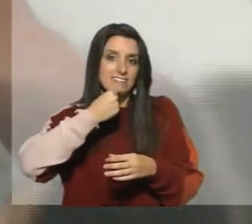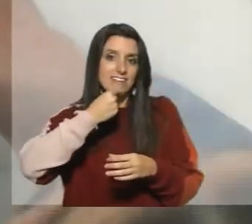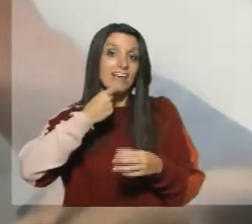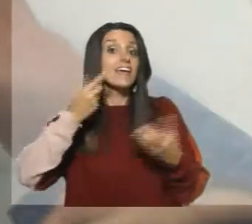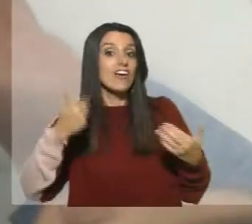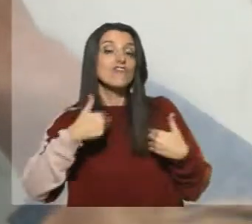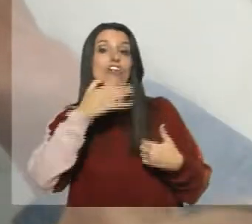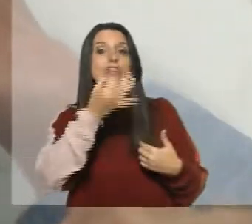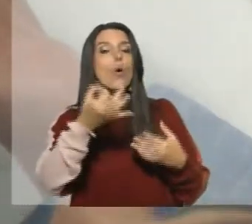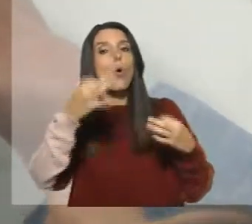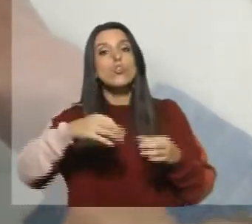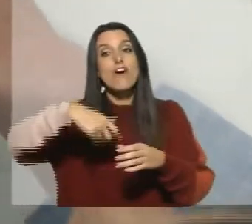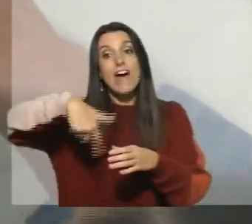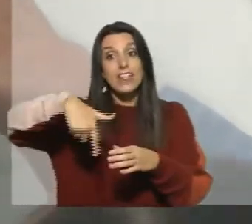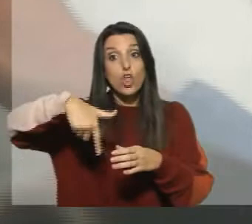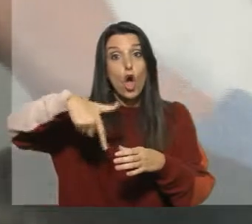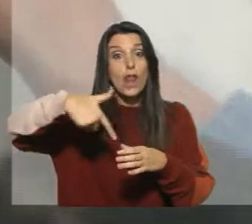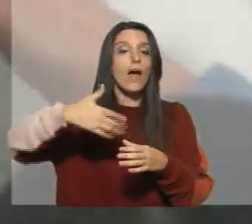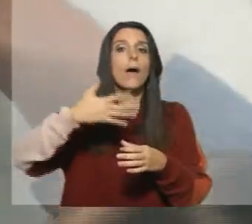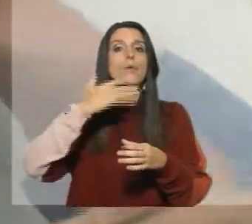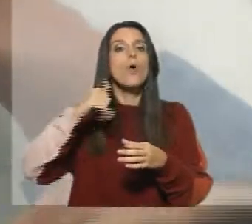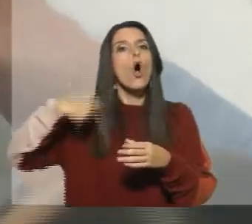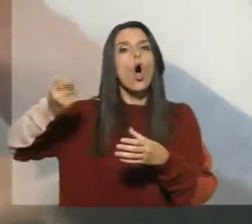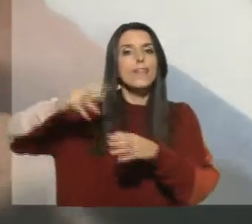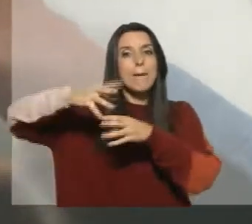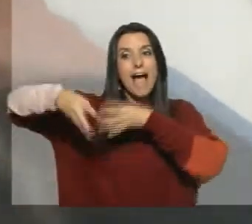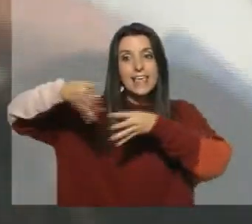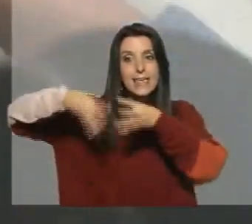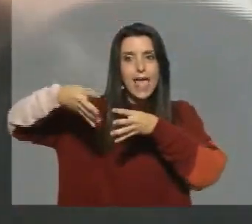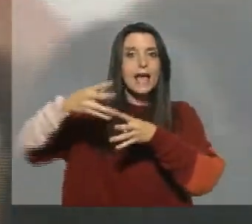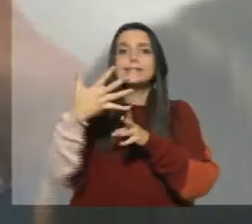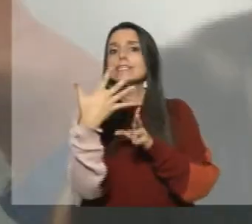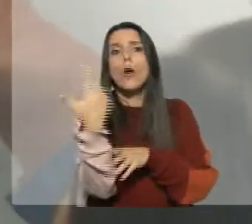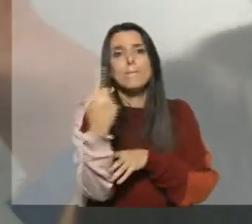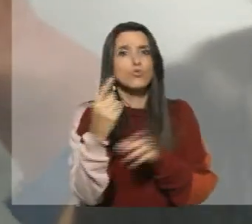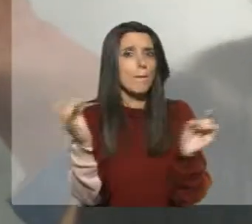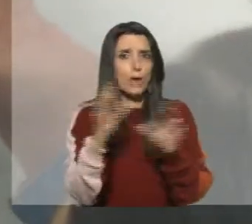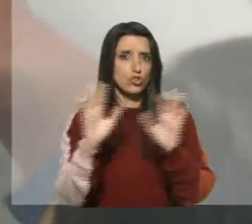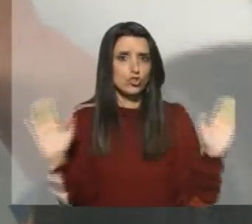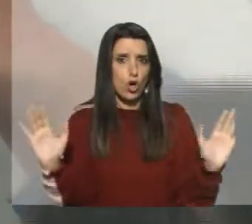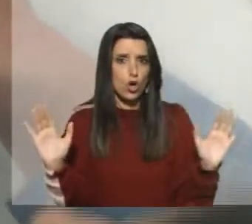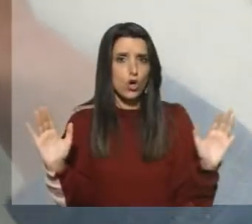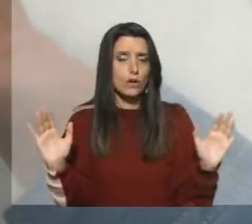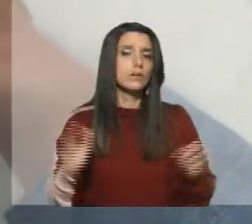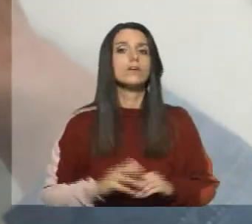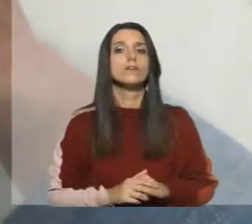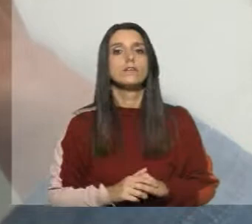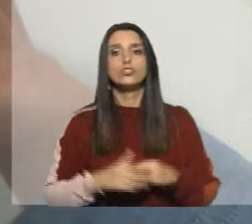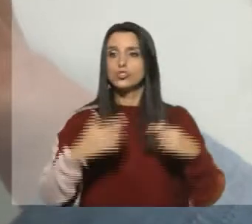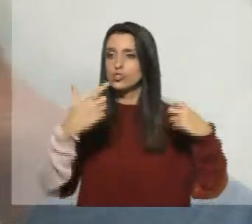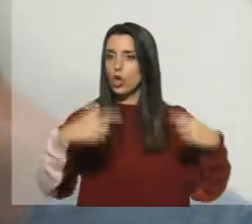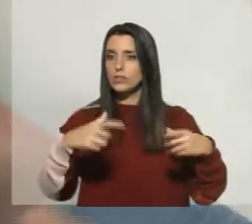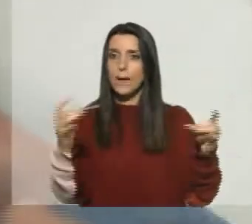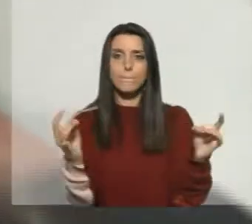como te digo, si lo haces con una batidora de estas de pie... Lo batís, nada, en 5 minutos lo tenés pronto. Maravilla, una torta